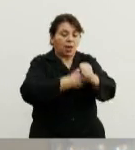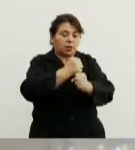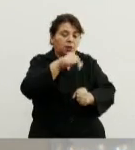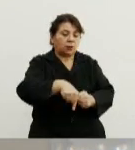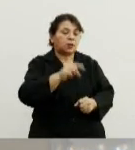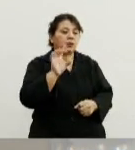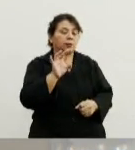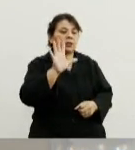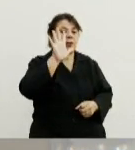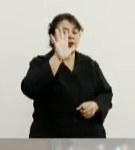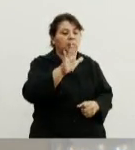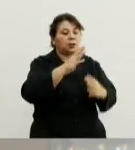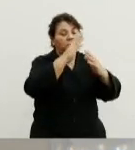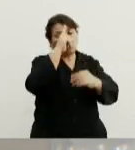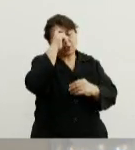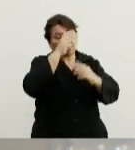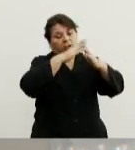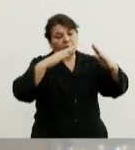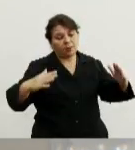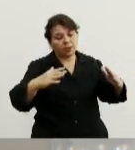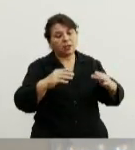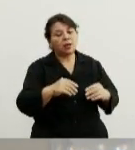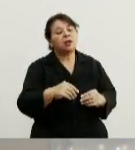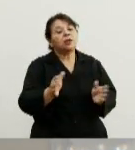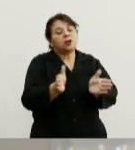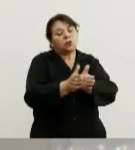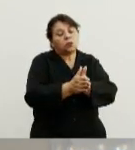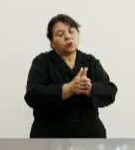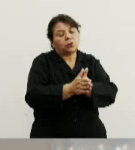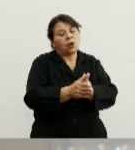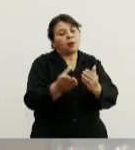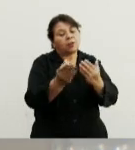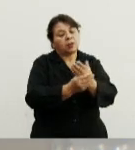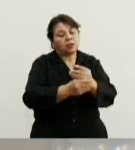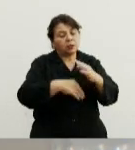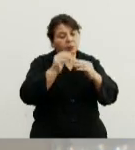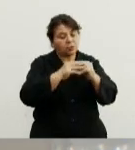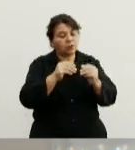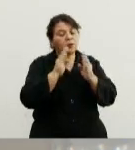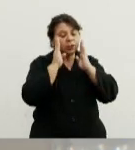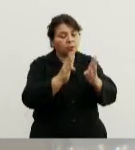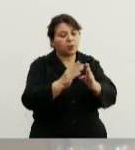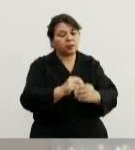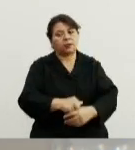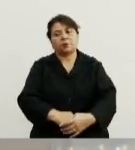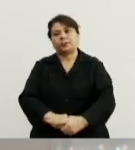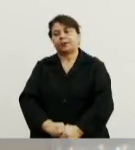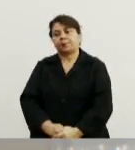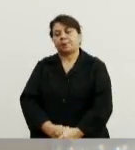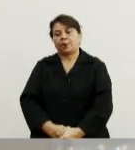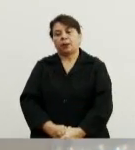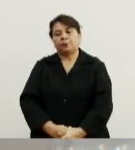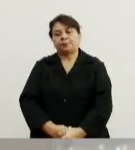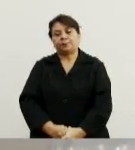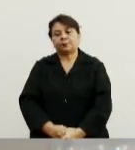con los cuales ya estamos trabajando con el ministerio de infraestructura para el equipamiento de los mismos bien son ya